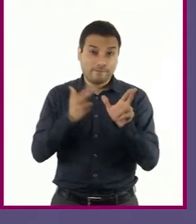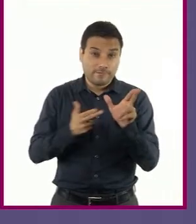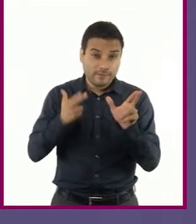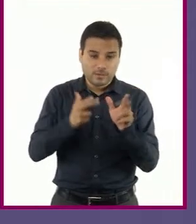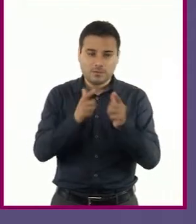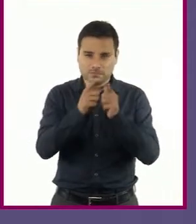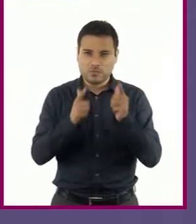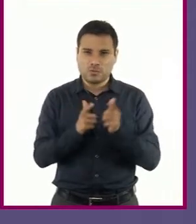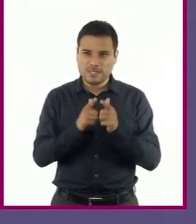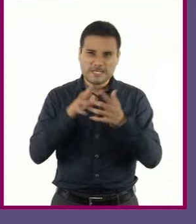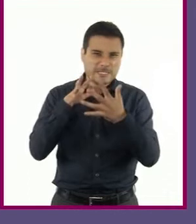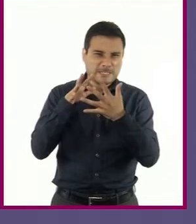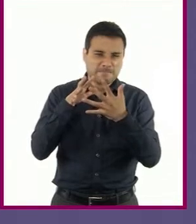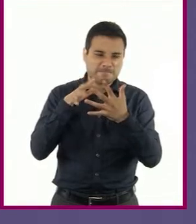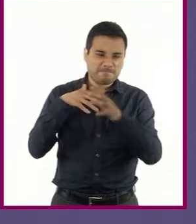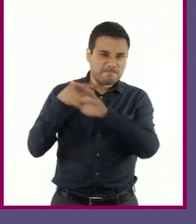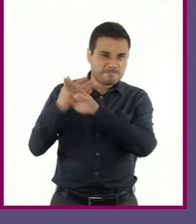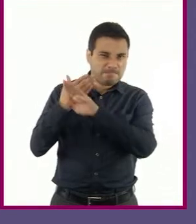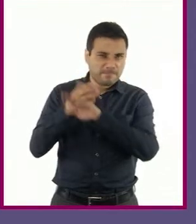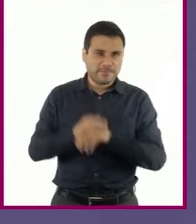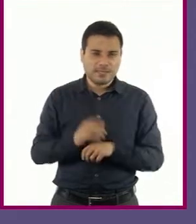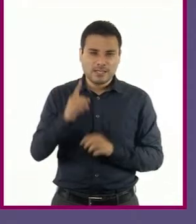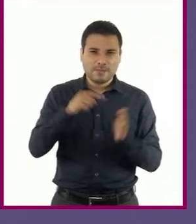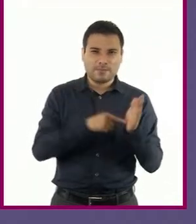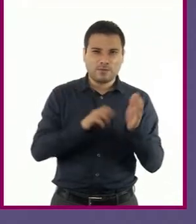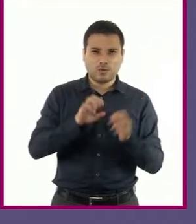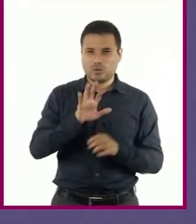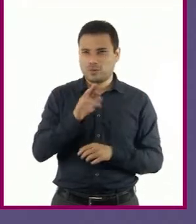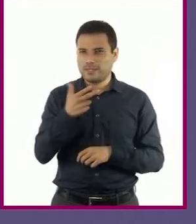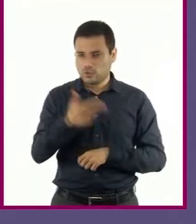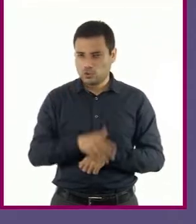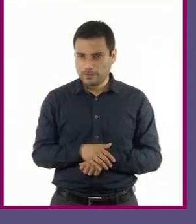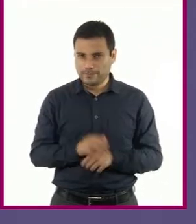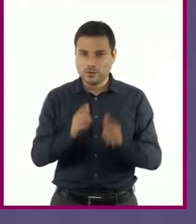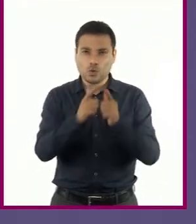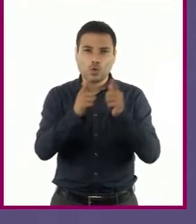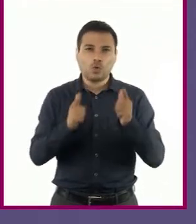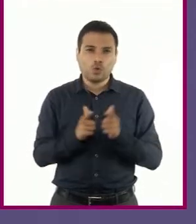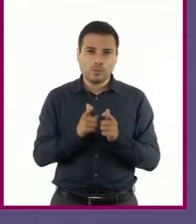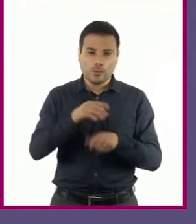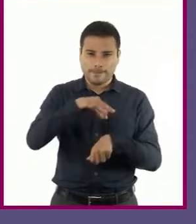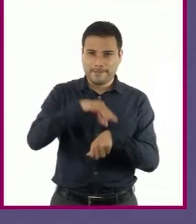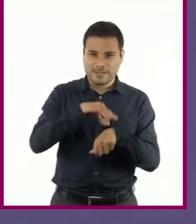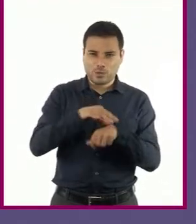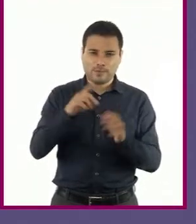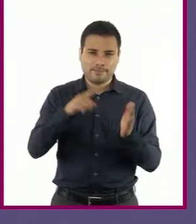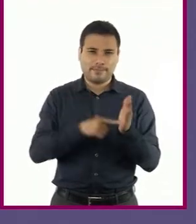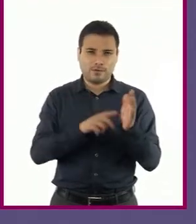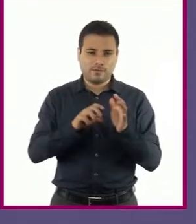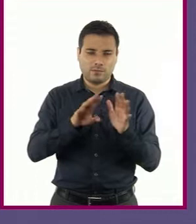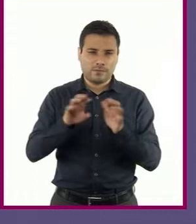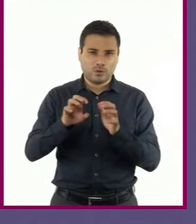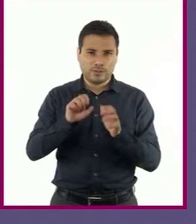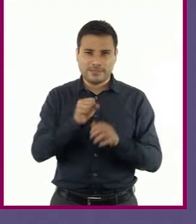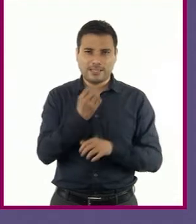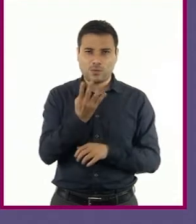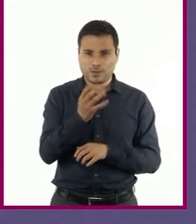de 1958 a 1959, el movimiento de los médicos de 1964